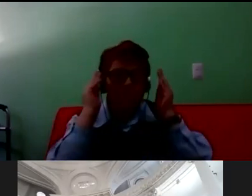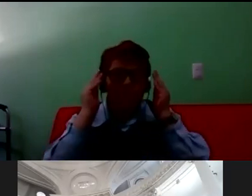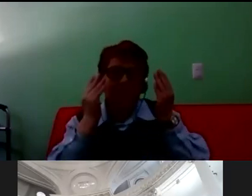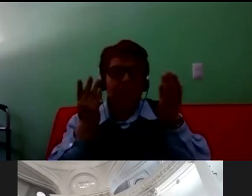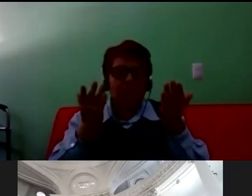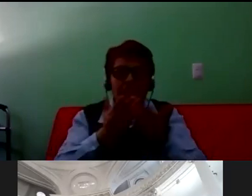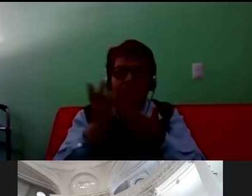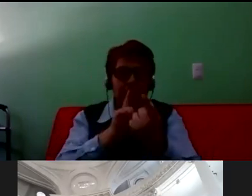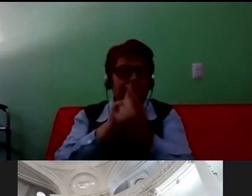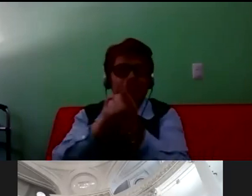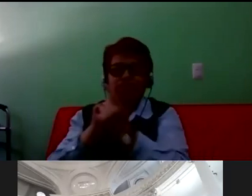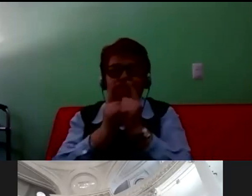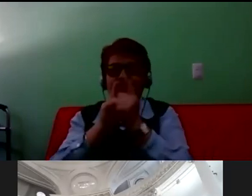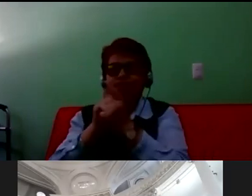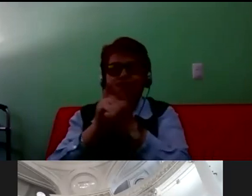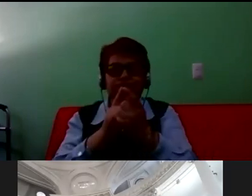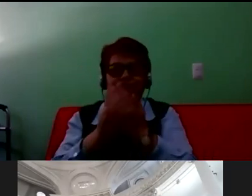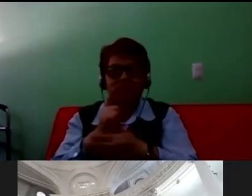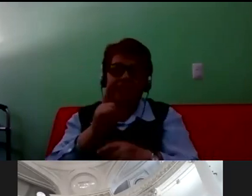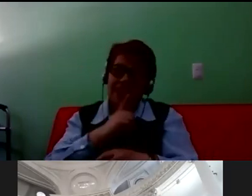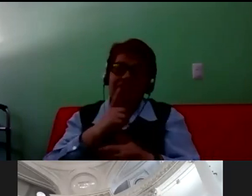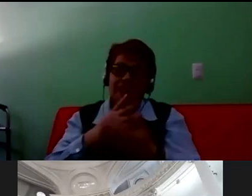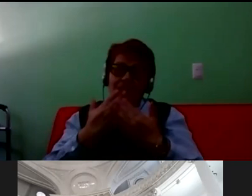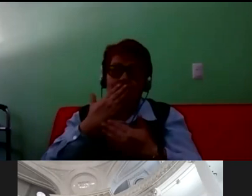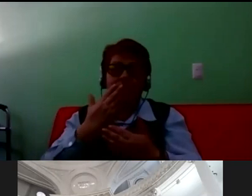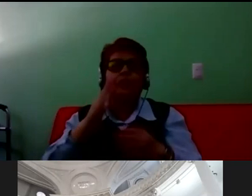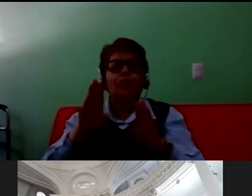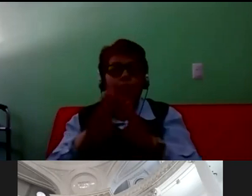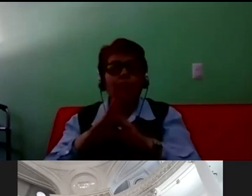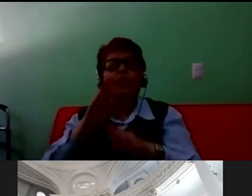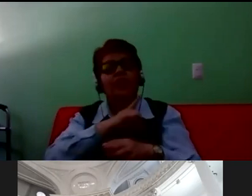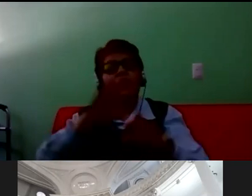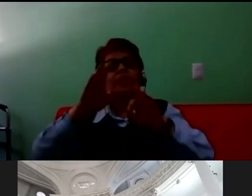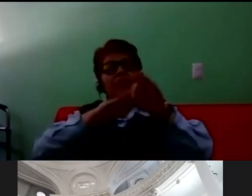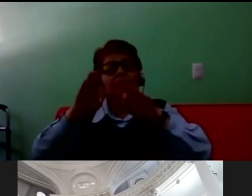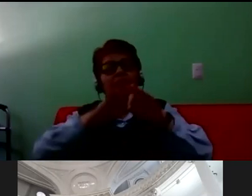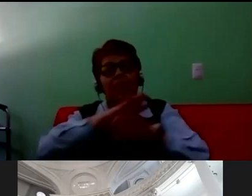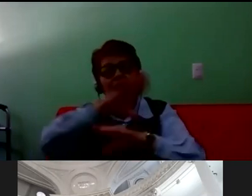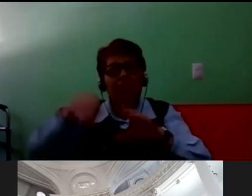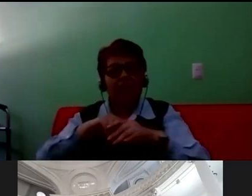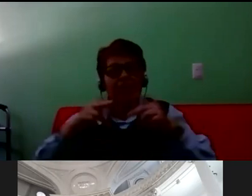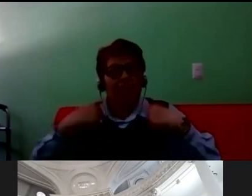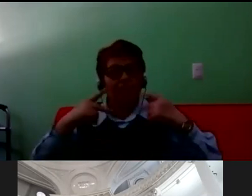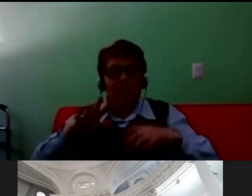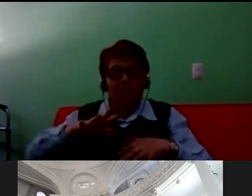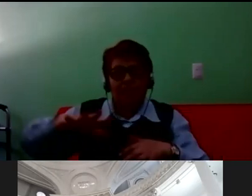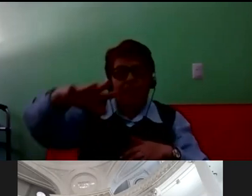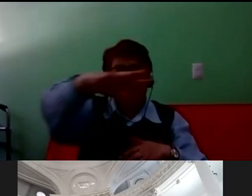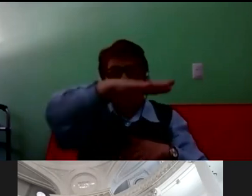nos debe ser para nosotros un paradigma de cómo se puede trabajar con la sociedad civil, sobre